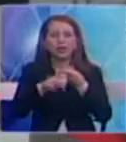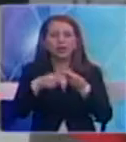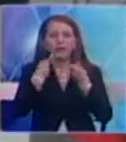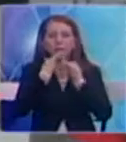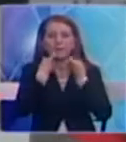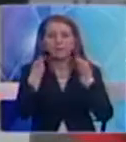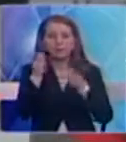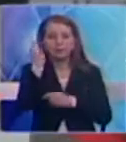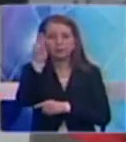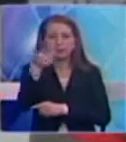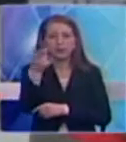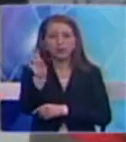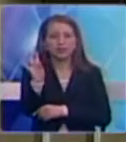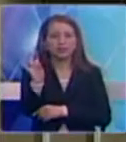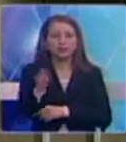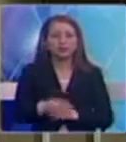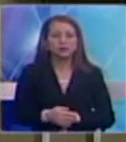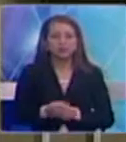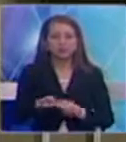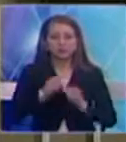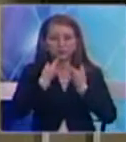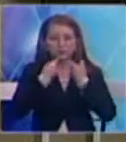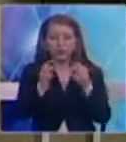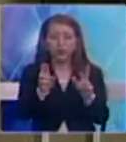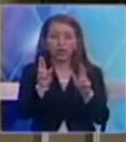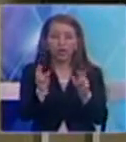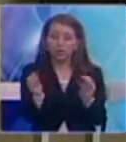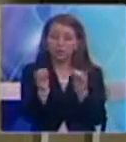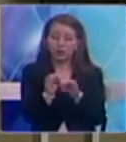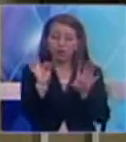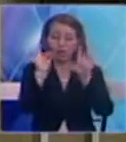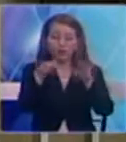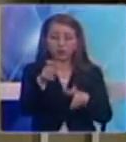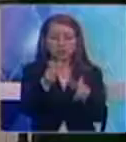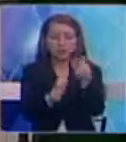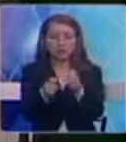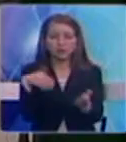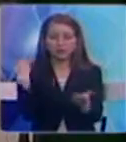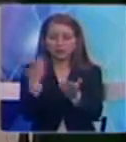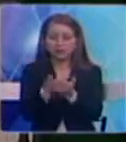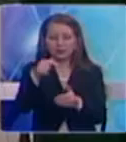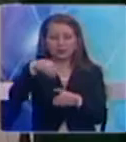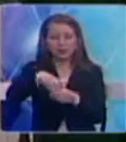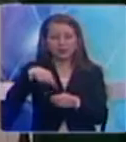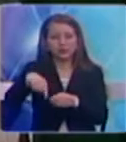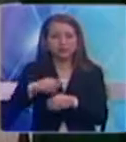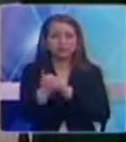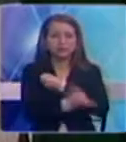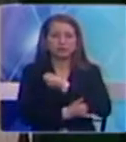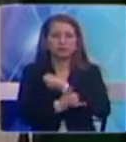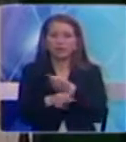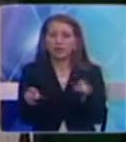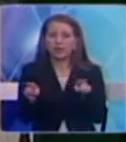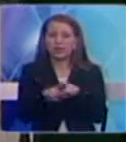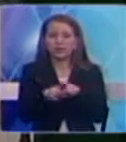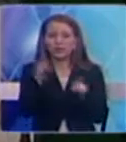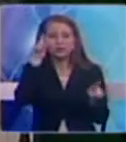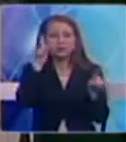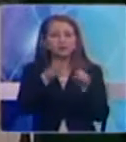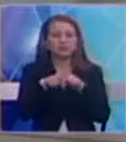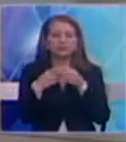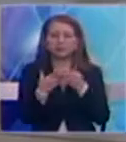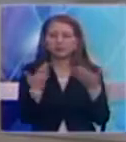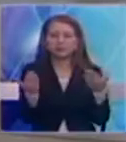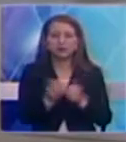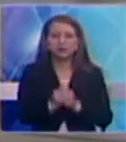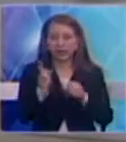marzo del 2017. Con la campaña se espera que más de 8.000 turistas lleguen al país. Asimismo, se establecieron tarifas